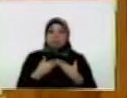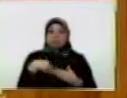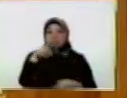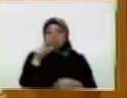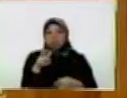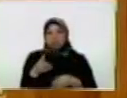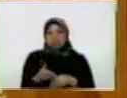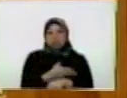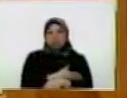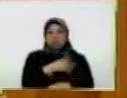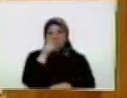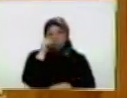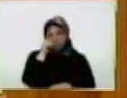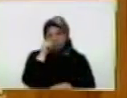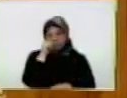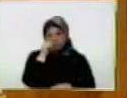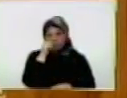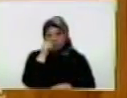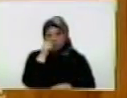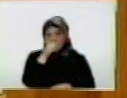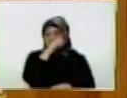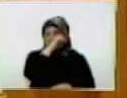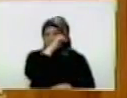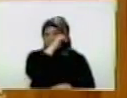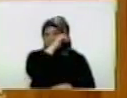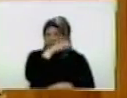tratar de tirar al